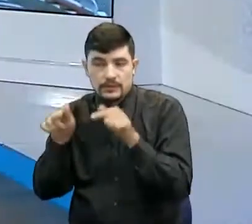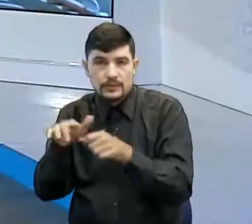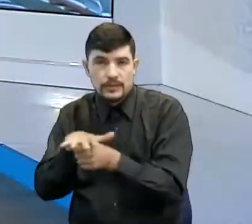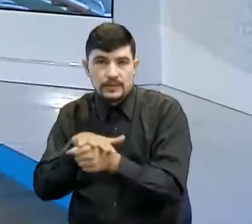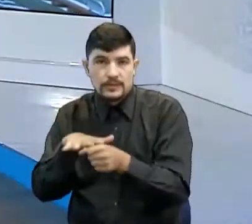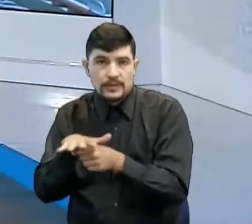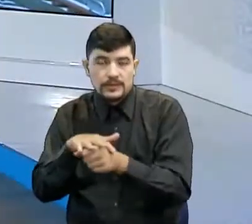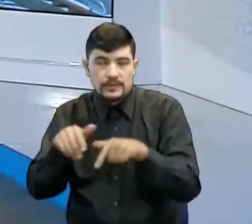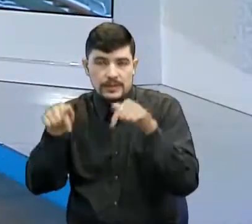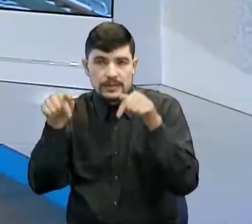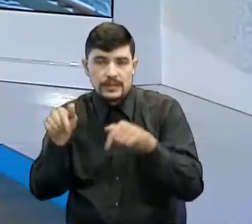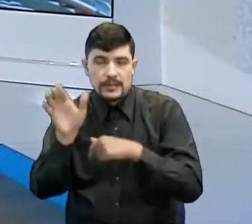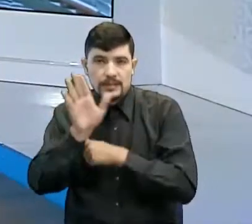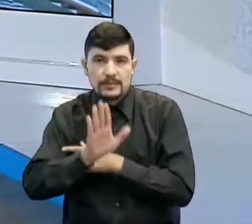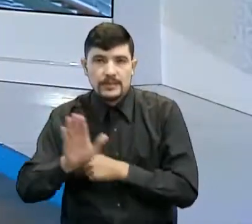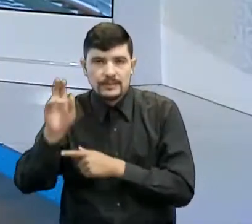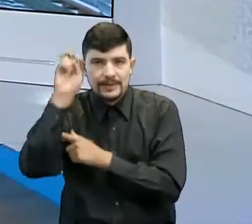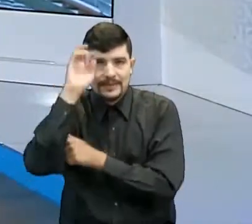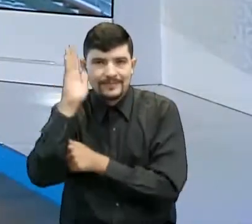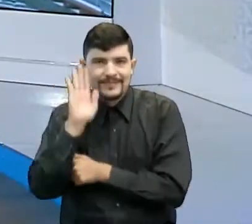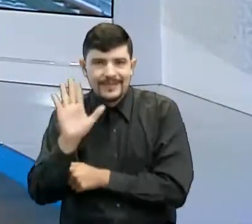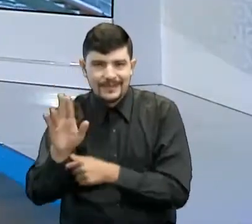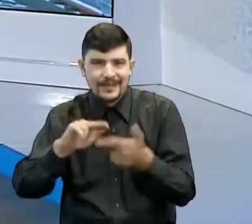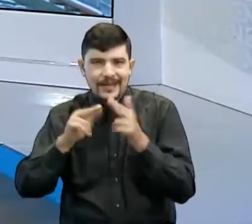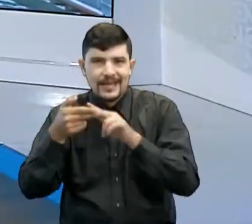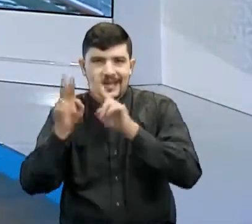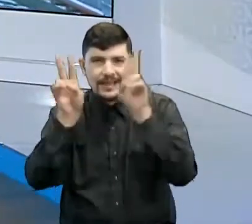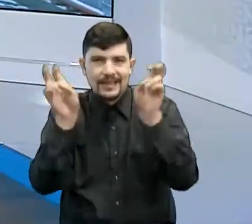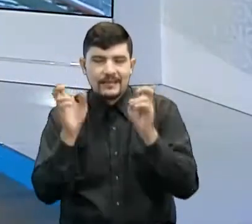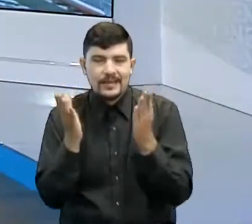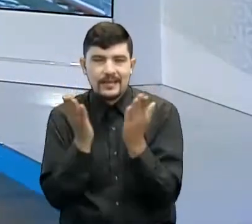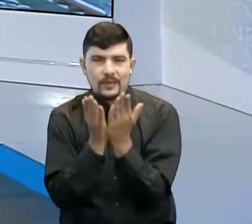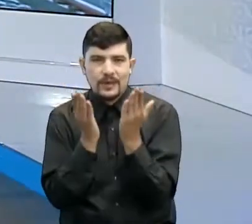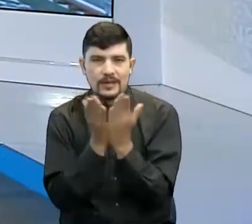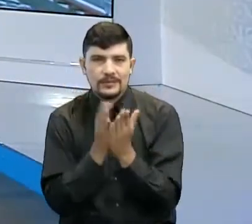en tema educativo. Ivette Noriega, Oriente Noticias, estamos informando.